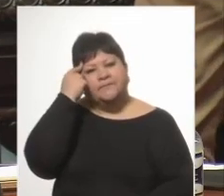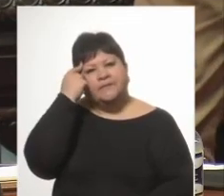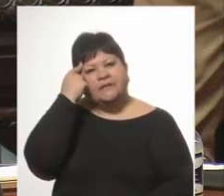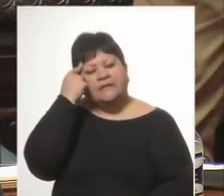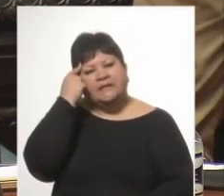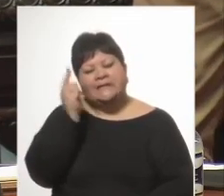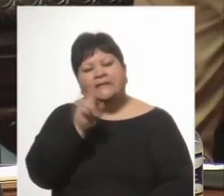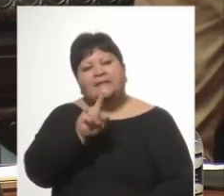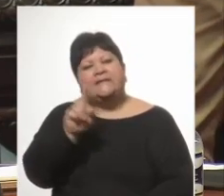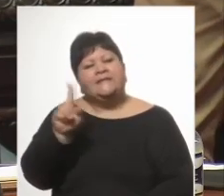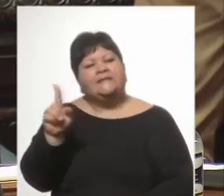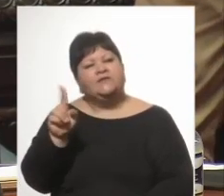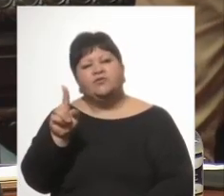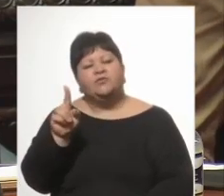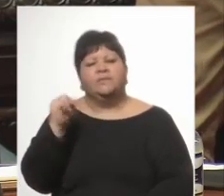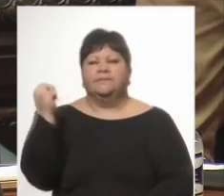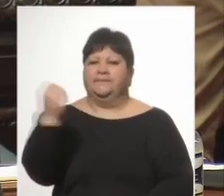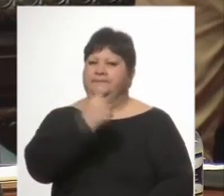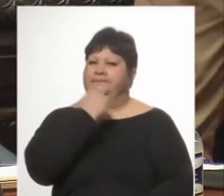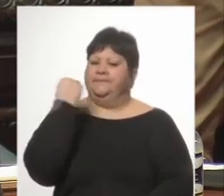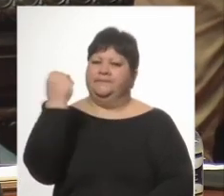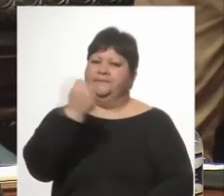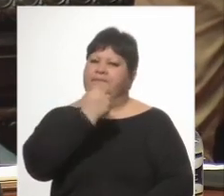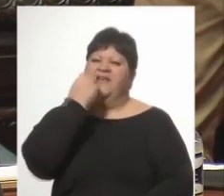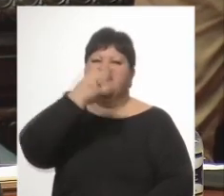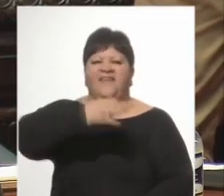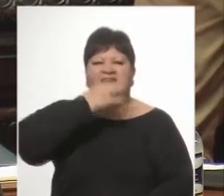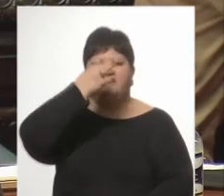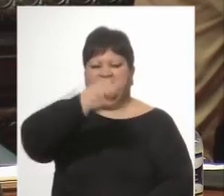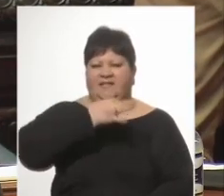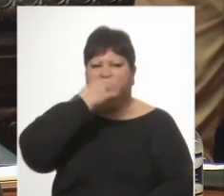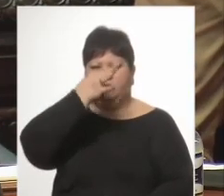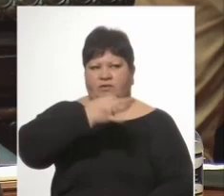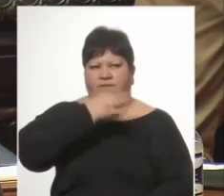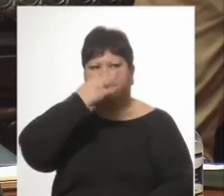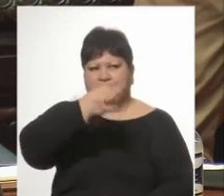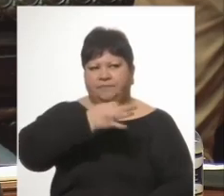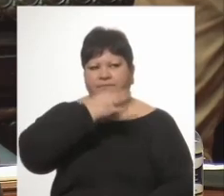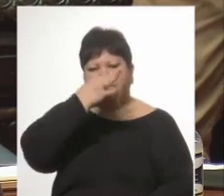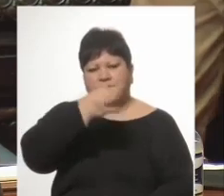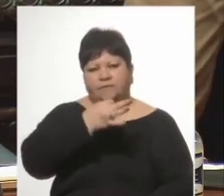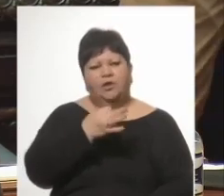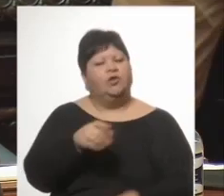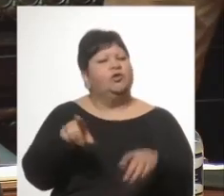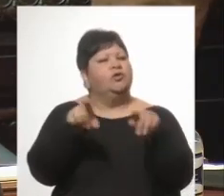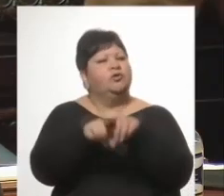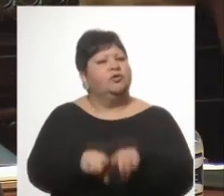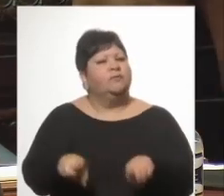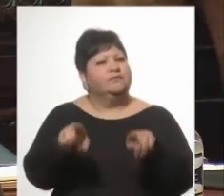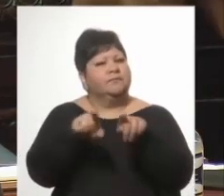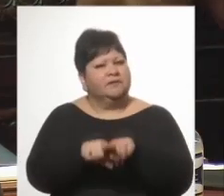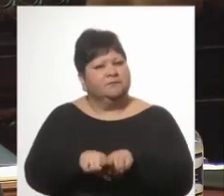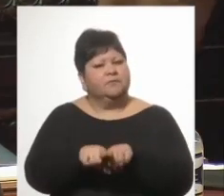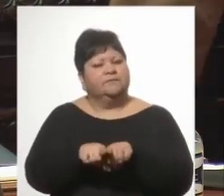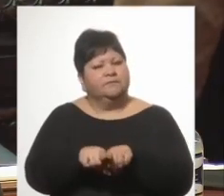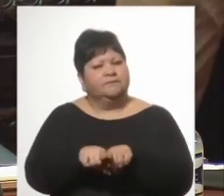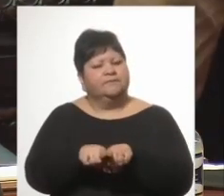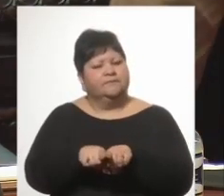que no eran significativas estas declaraciones. Lo mismo consideró, como se dijo